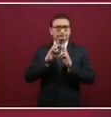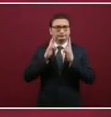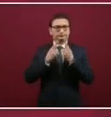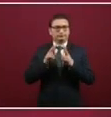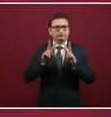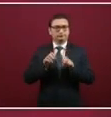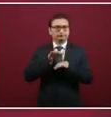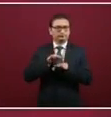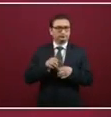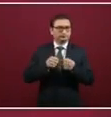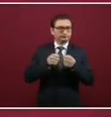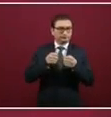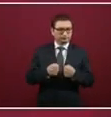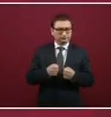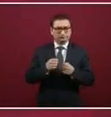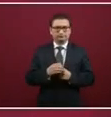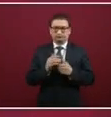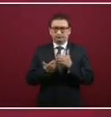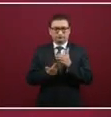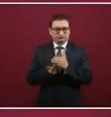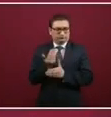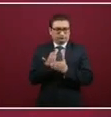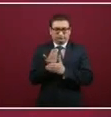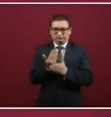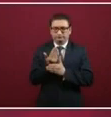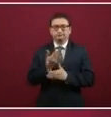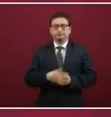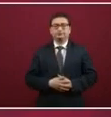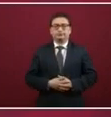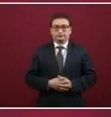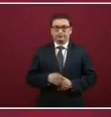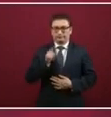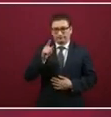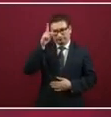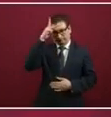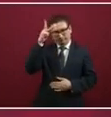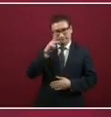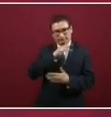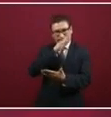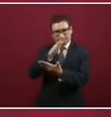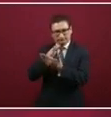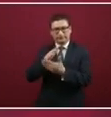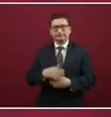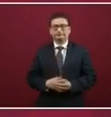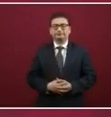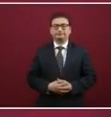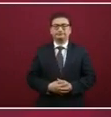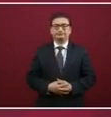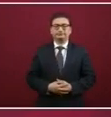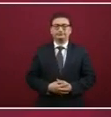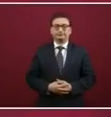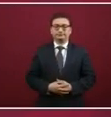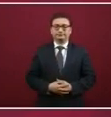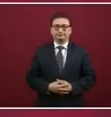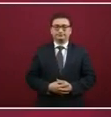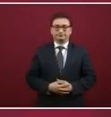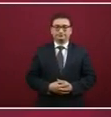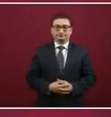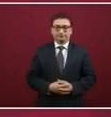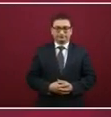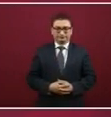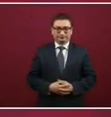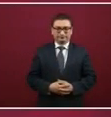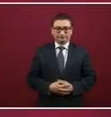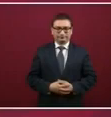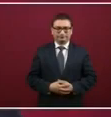seguridad desde muy temprano en Pachuca y allá se va a